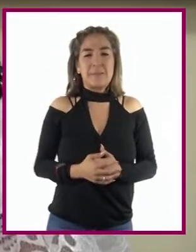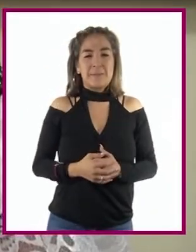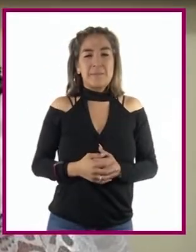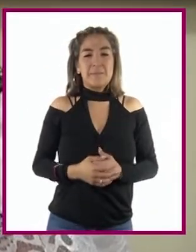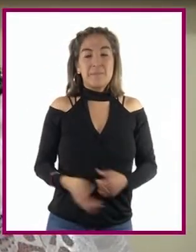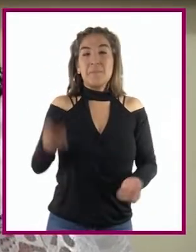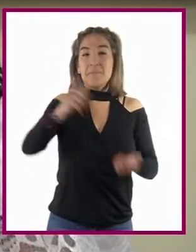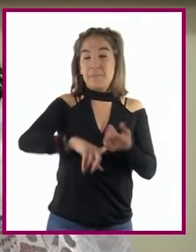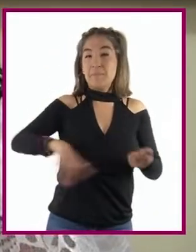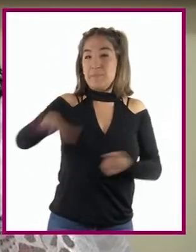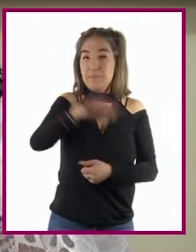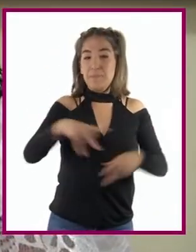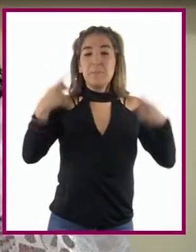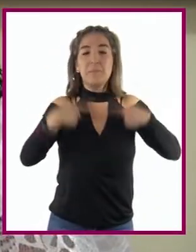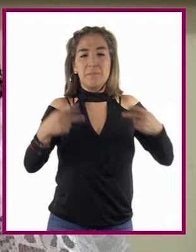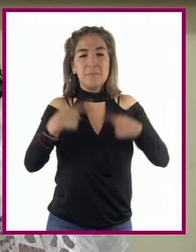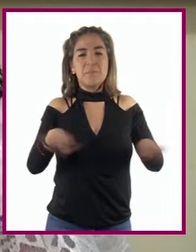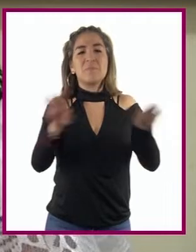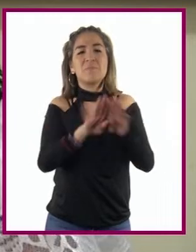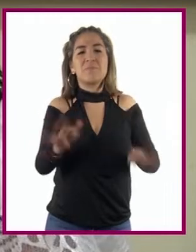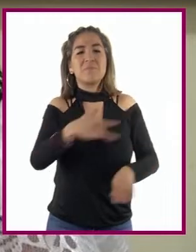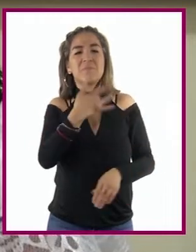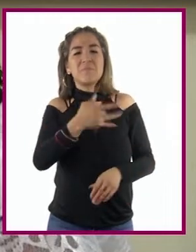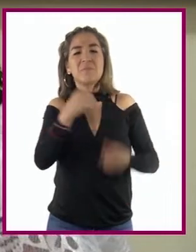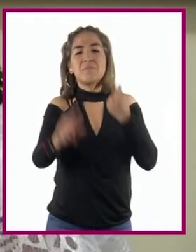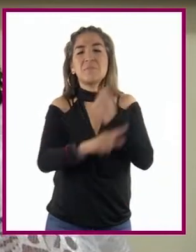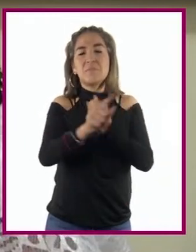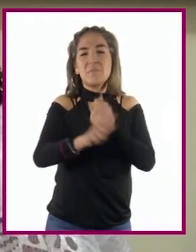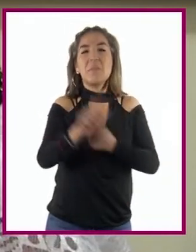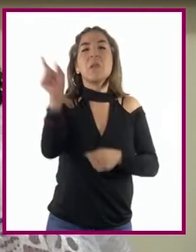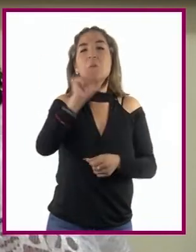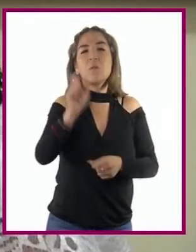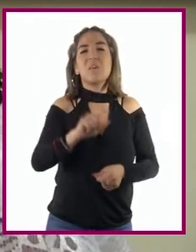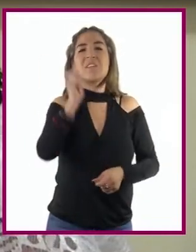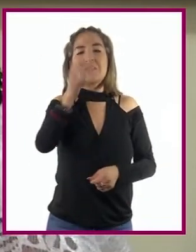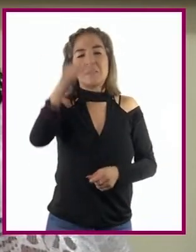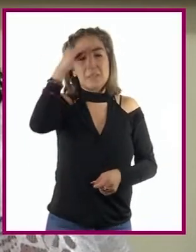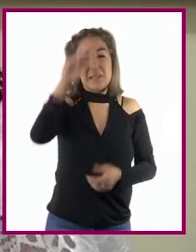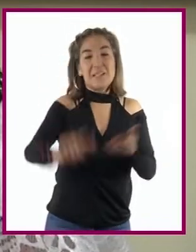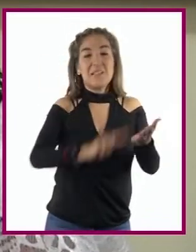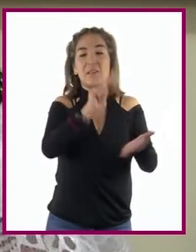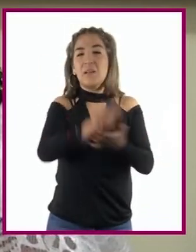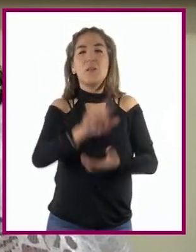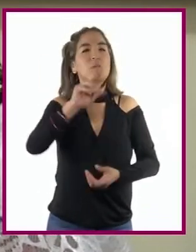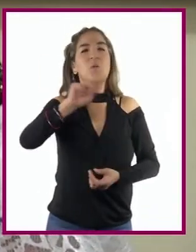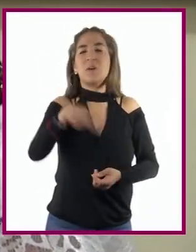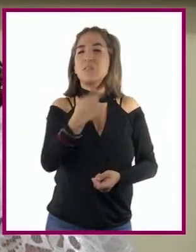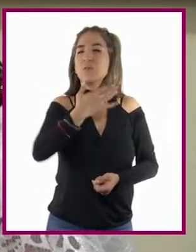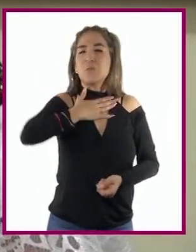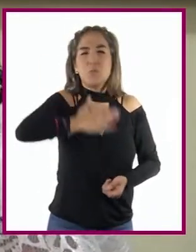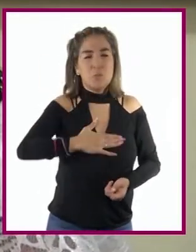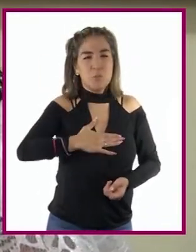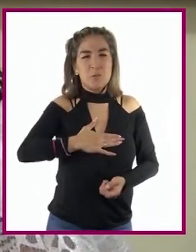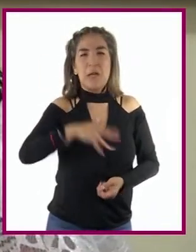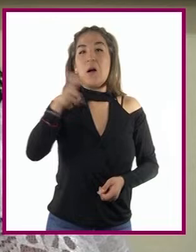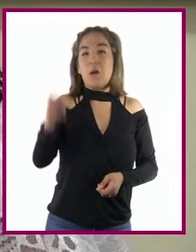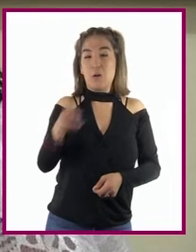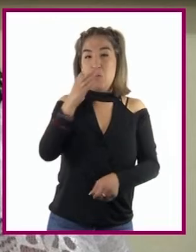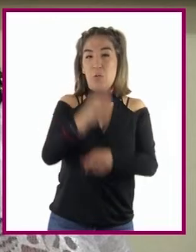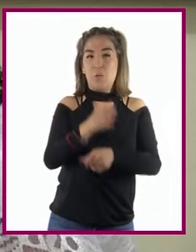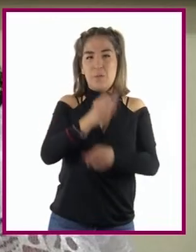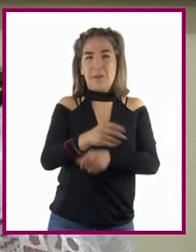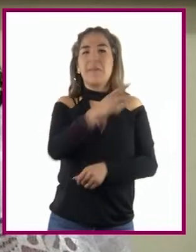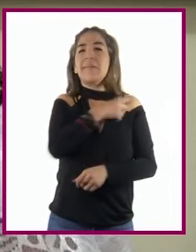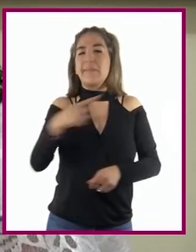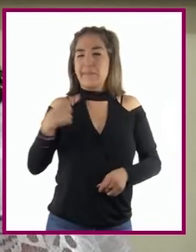Las y los ciudadanos podemos inconformarnos también cuando consideramos que las leyes no son justas. Pero aquí debemos tener